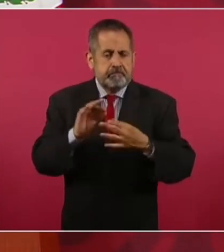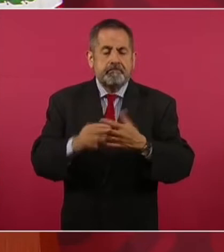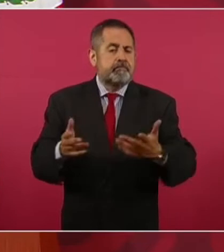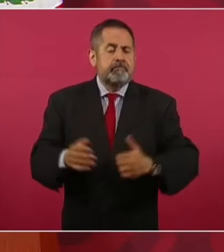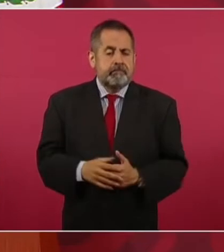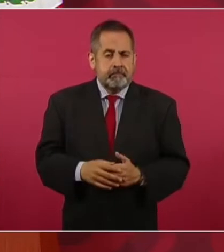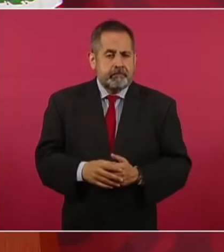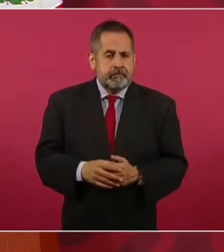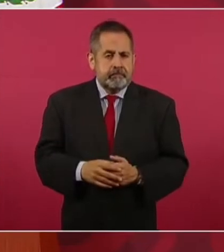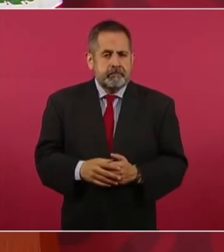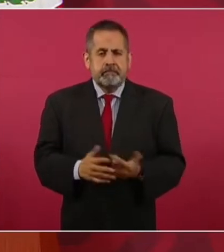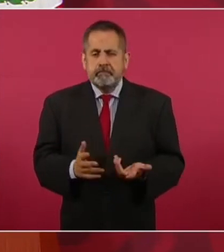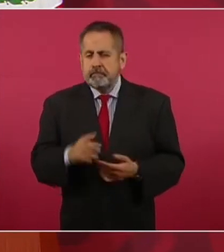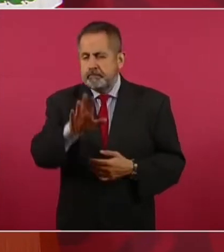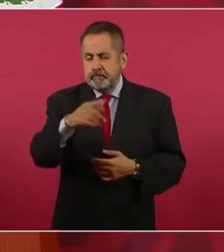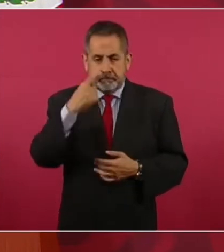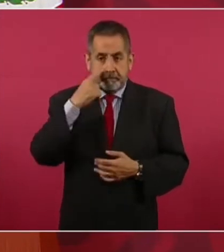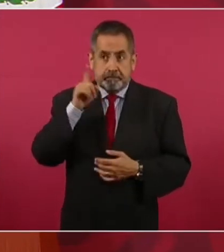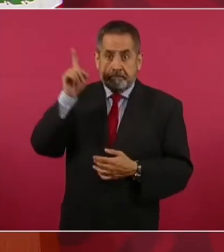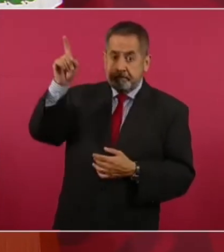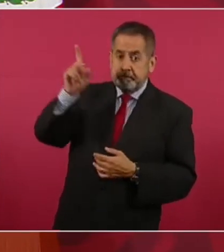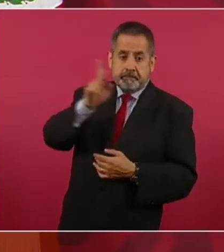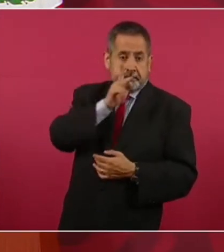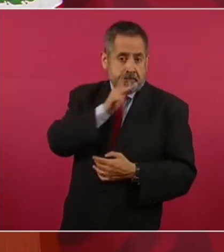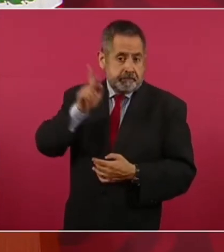Pero ¿cómo el Papa?